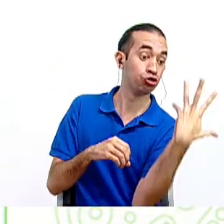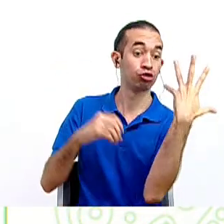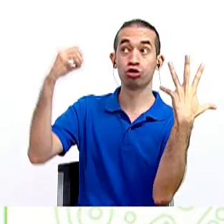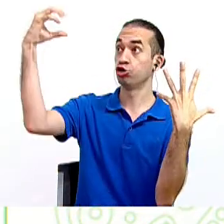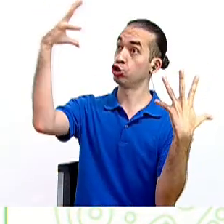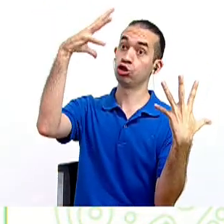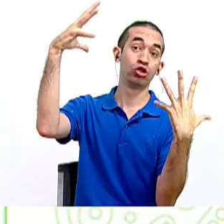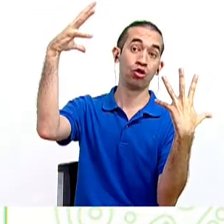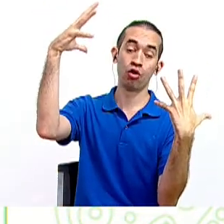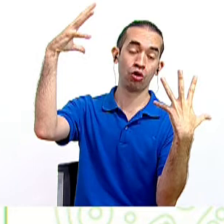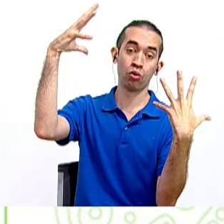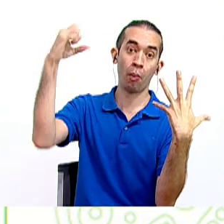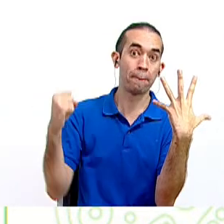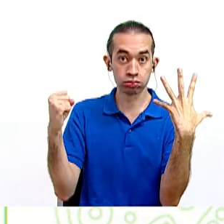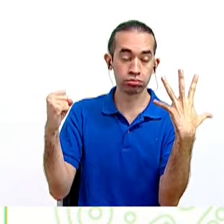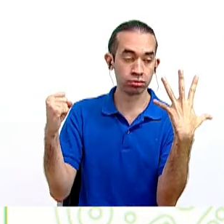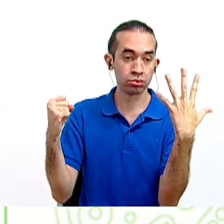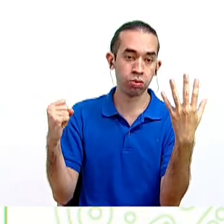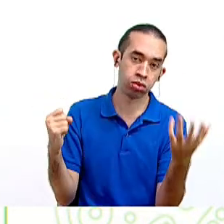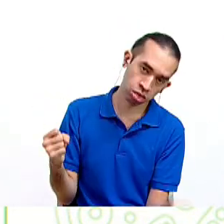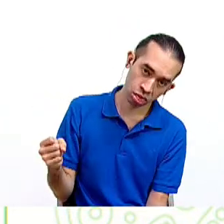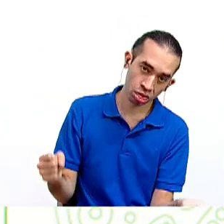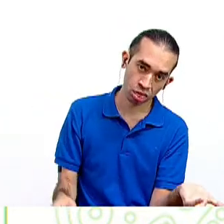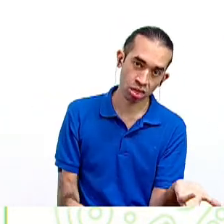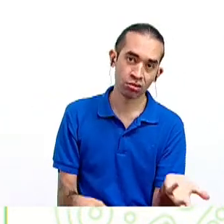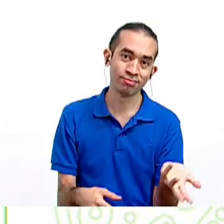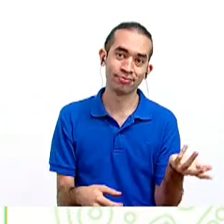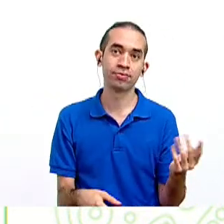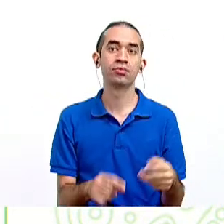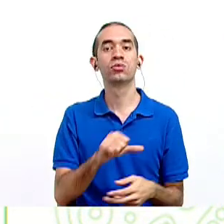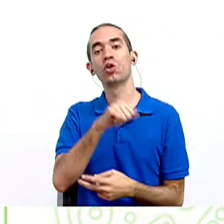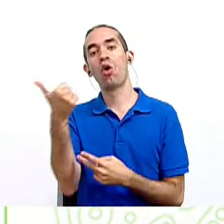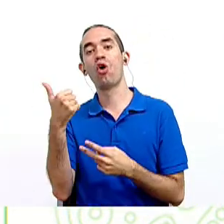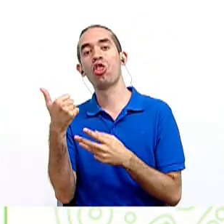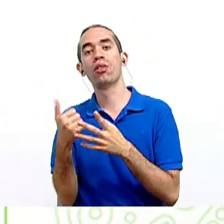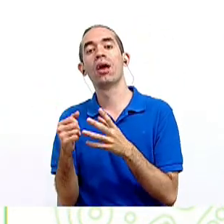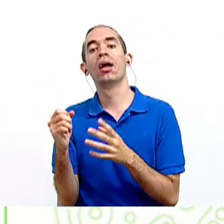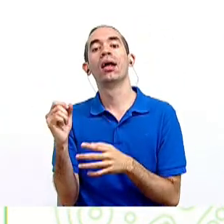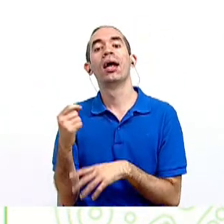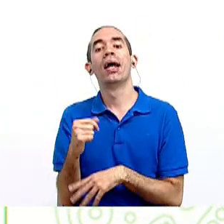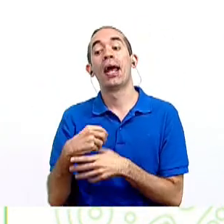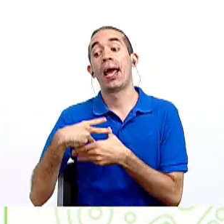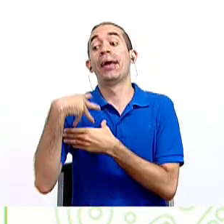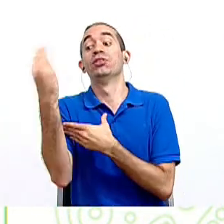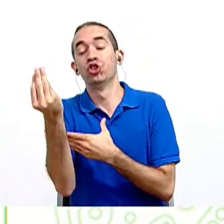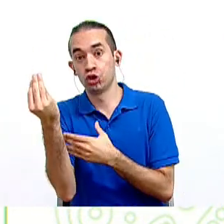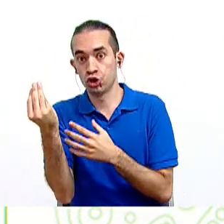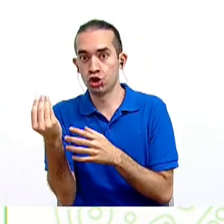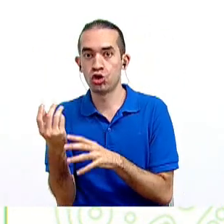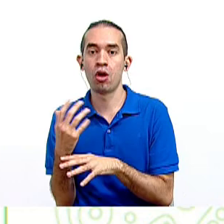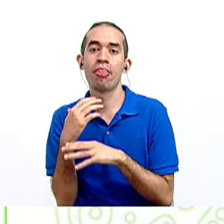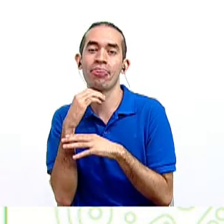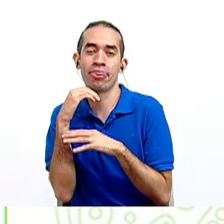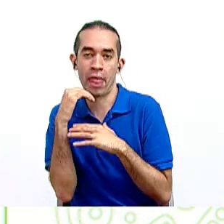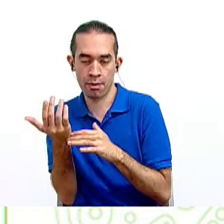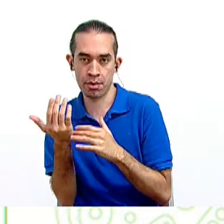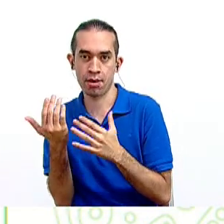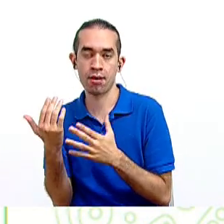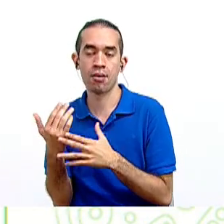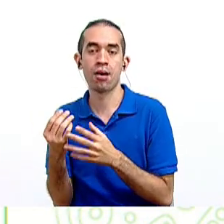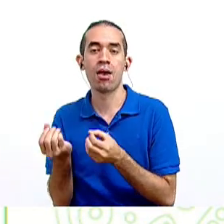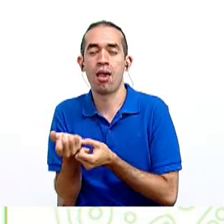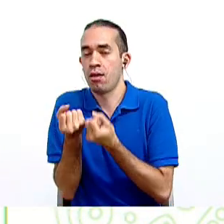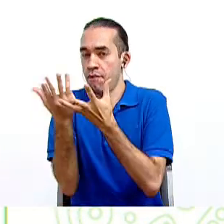muere. Ok, el otro tipo de reacción se llama exotérmica. Esta más bien es una reacción química que